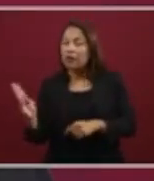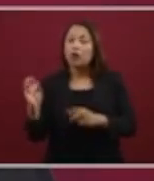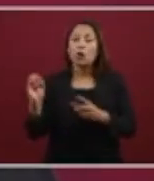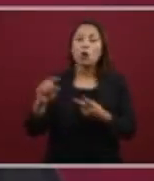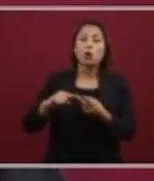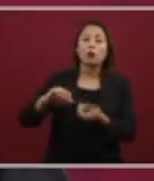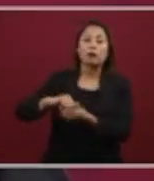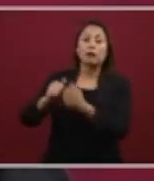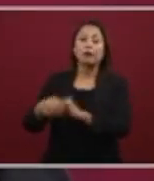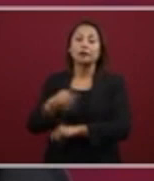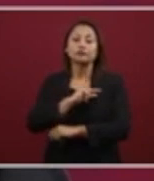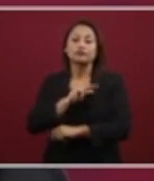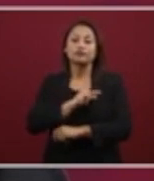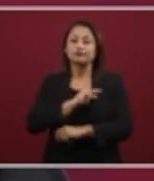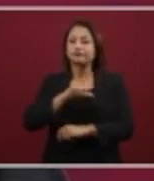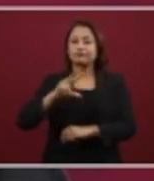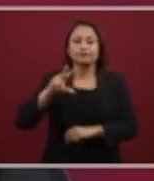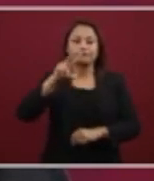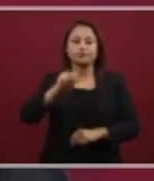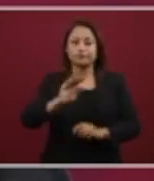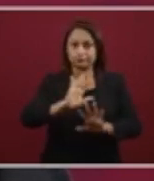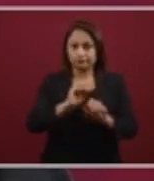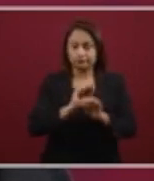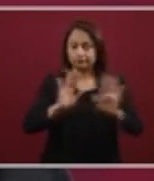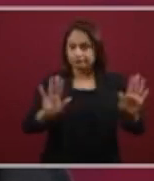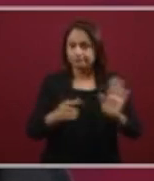que quede muy claro.